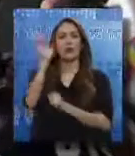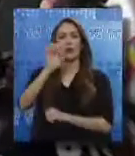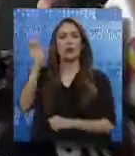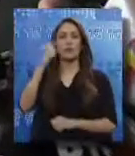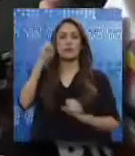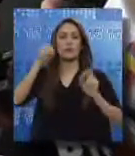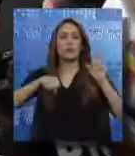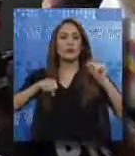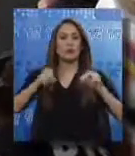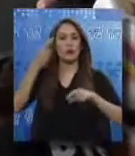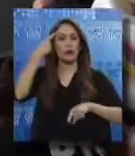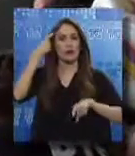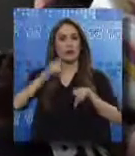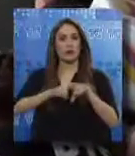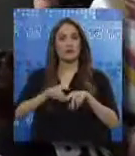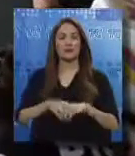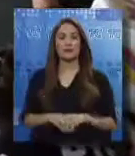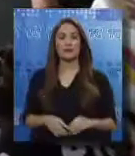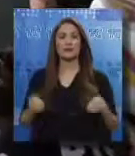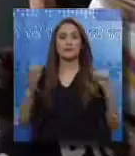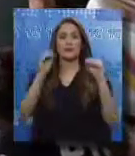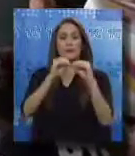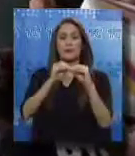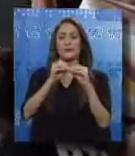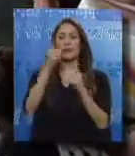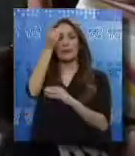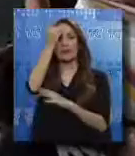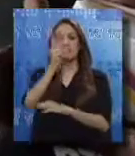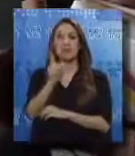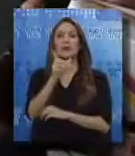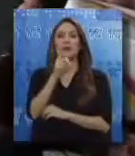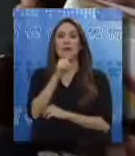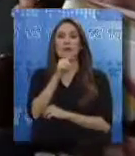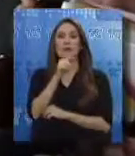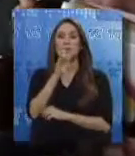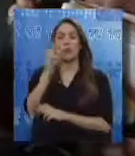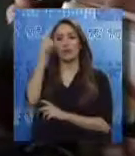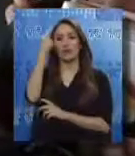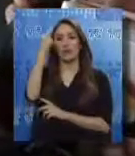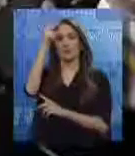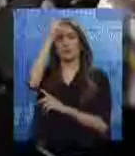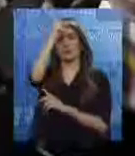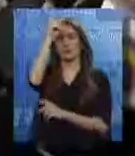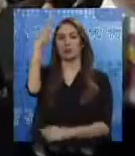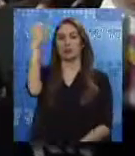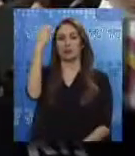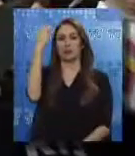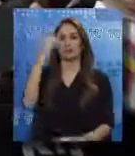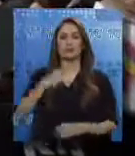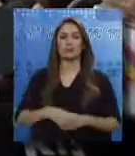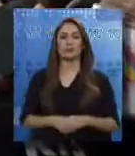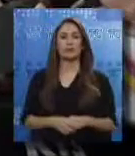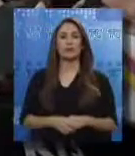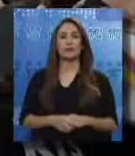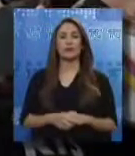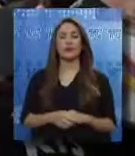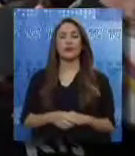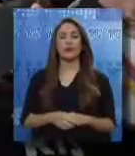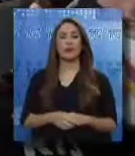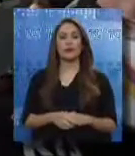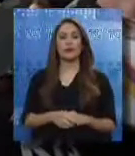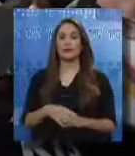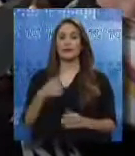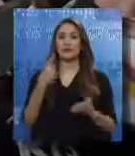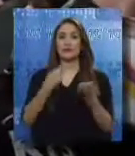Ya obtener claramente una decisión de parte de los gobiernos de Perú y de Colombia es un visto bueno para que